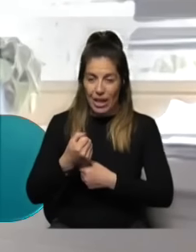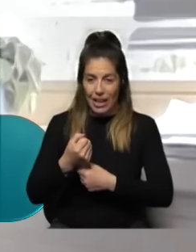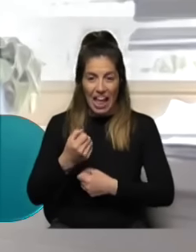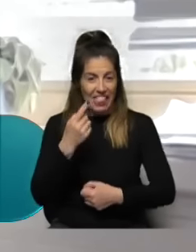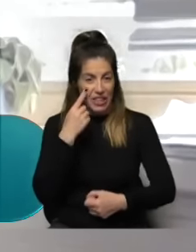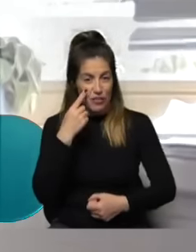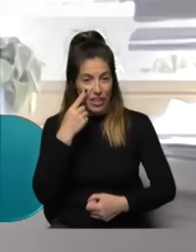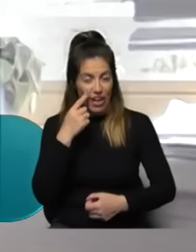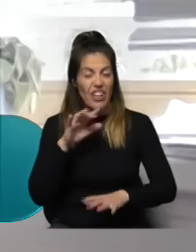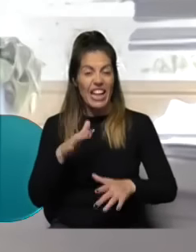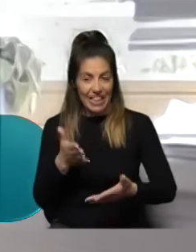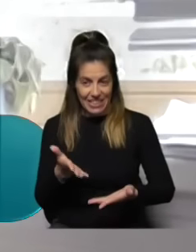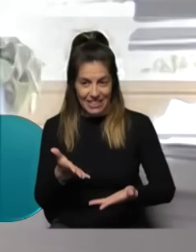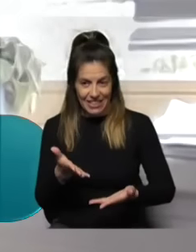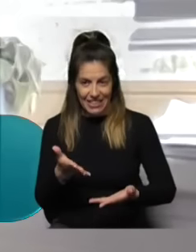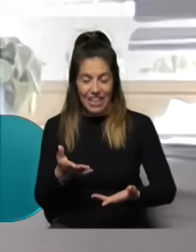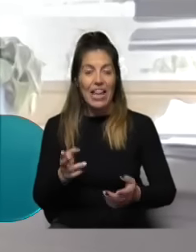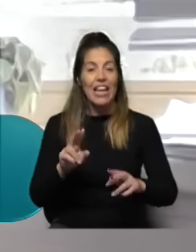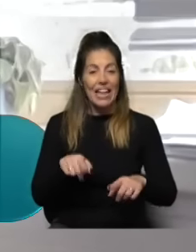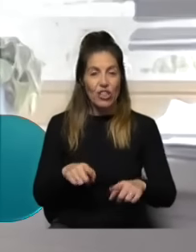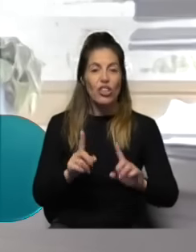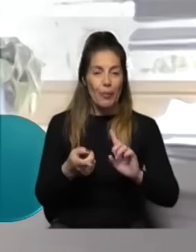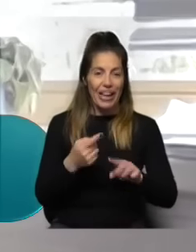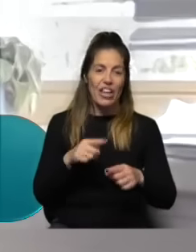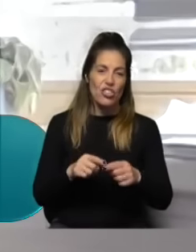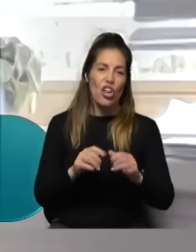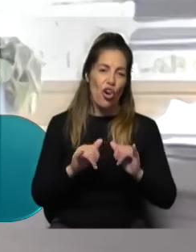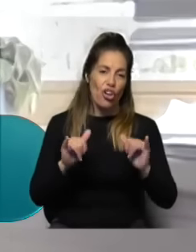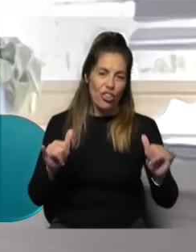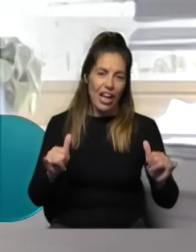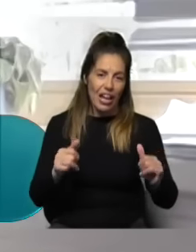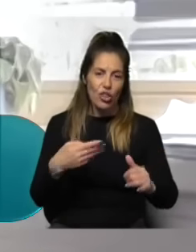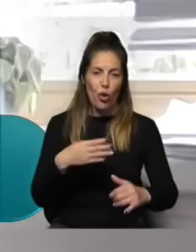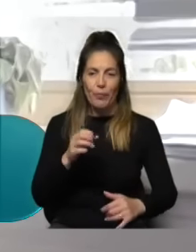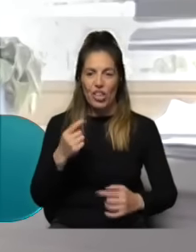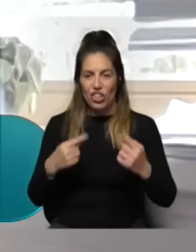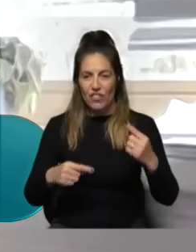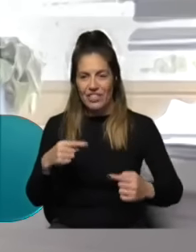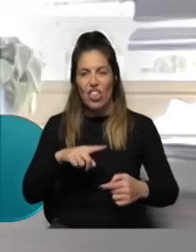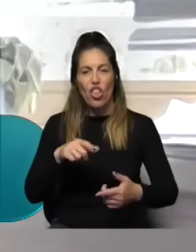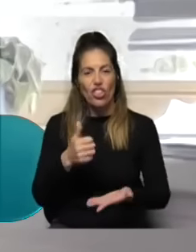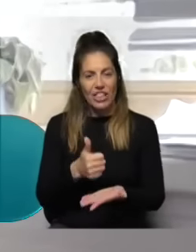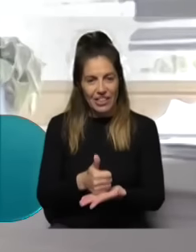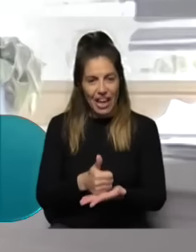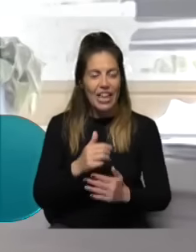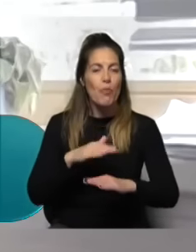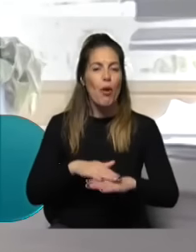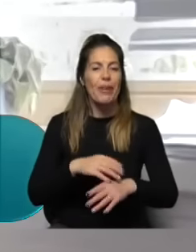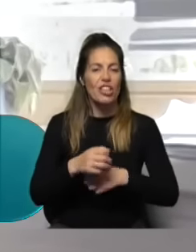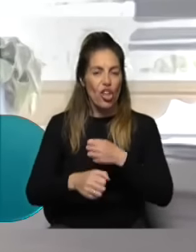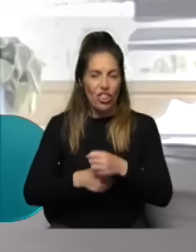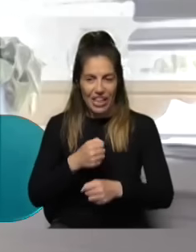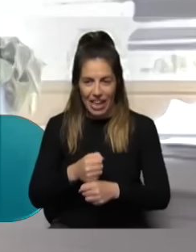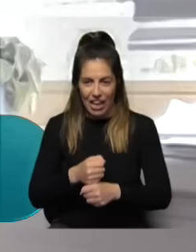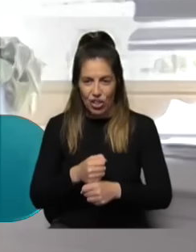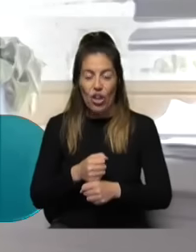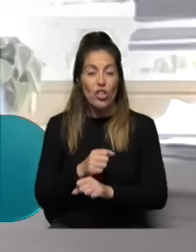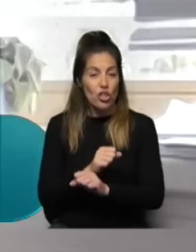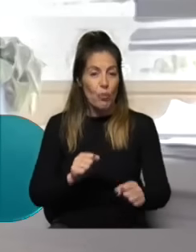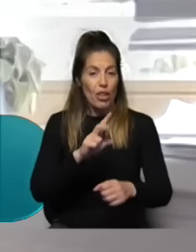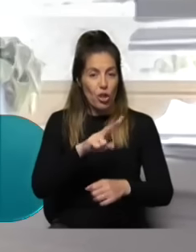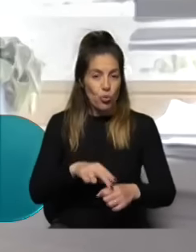Y bueno, nada, esto de vuelta tiene que ver con esto de los datos, la biodiversidad, dónde está, en qué momentos del año, y todo esto se puede usar